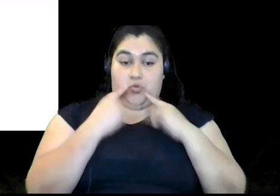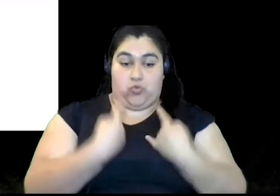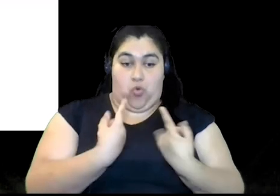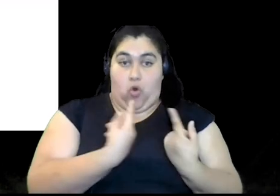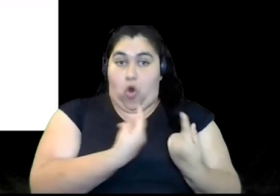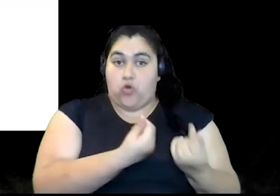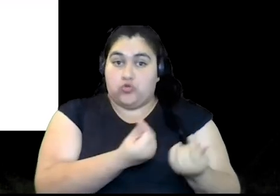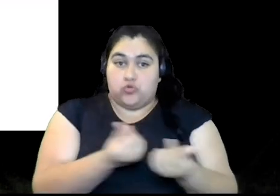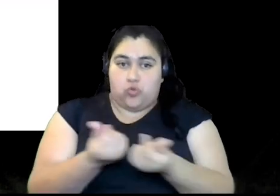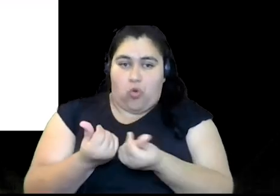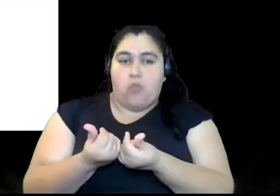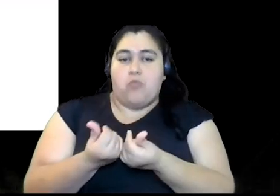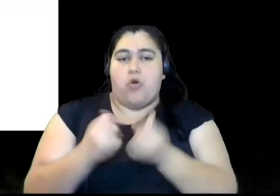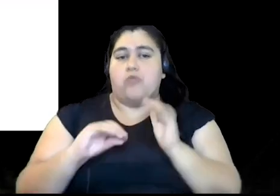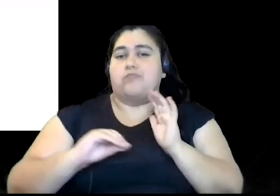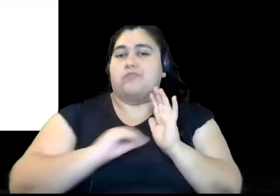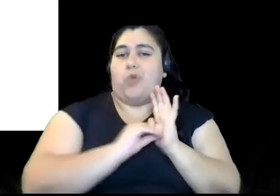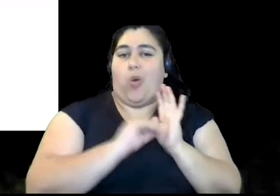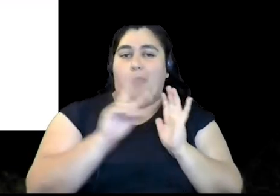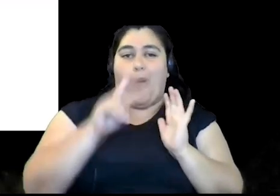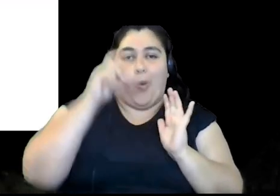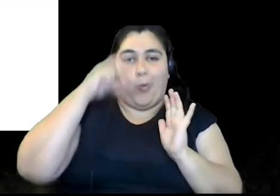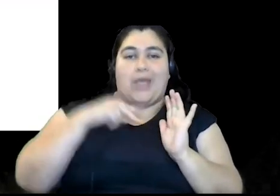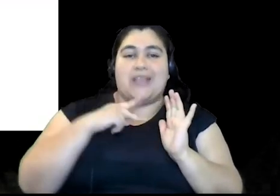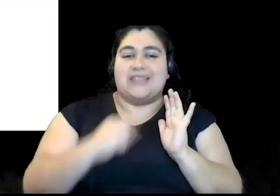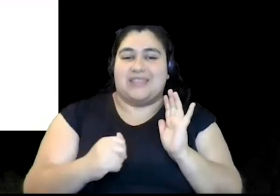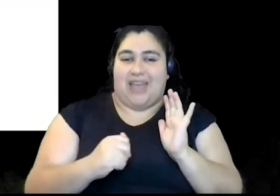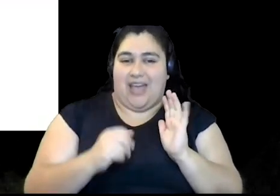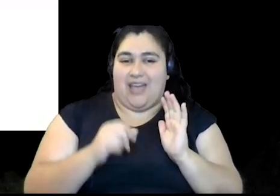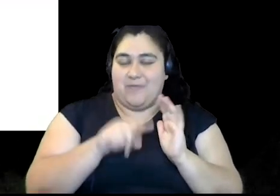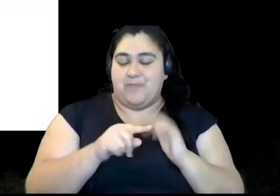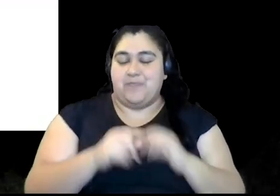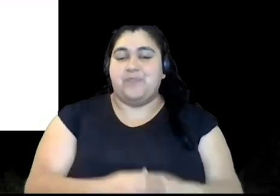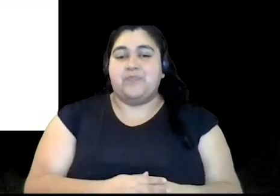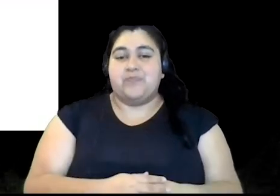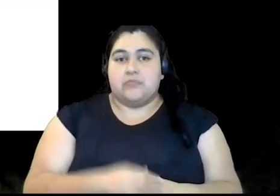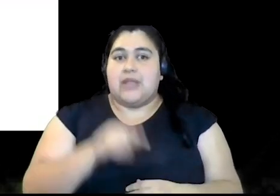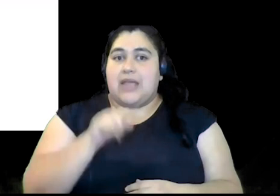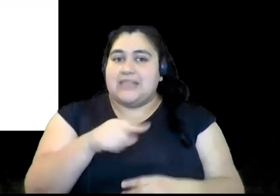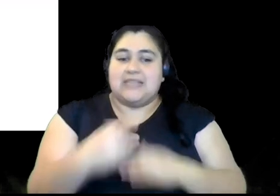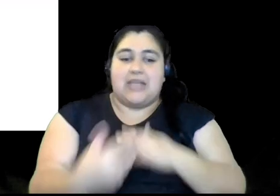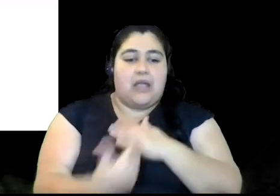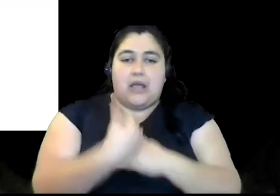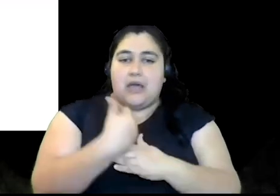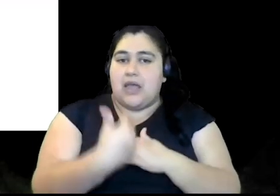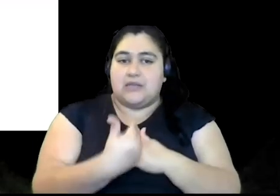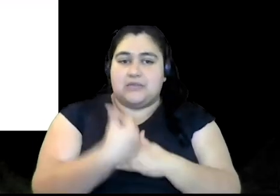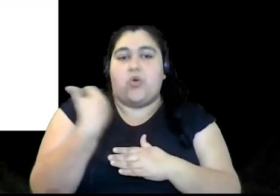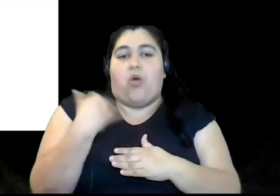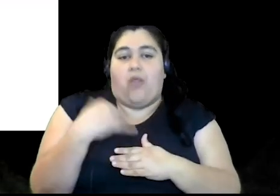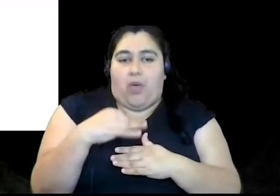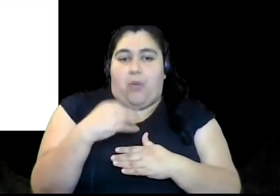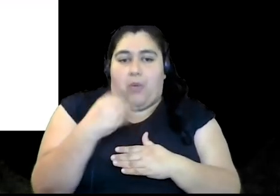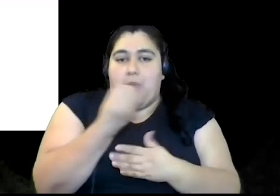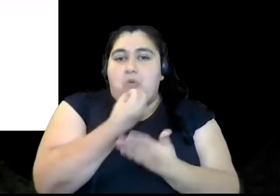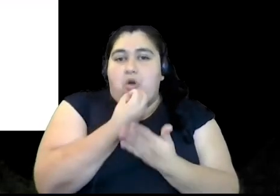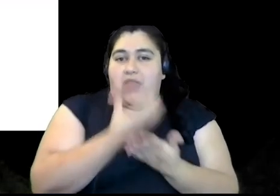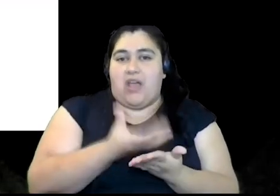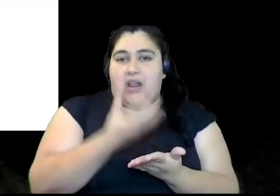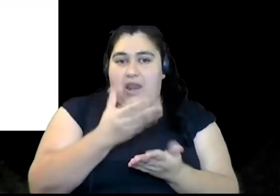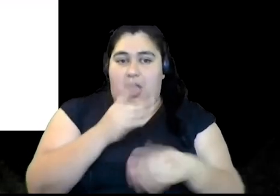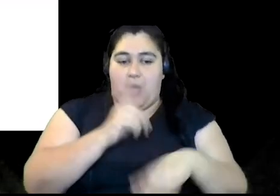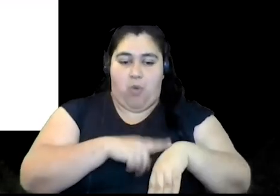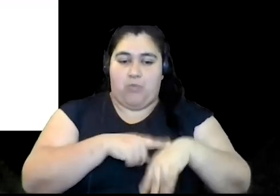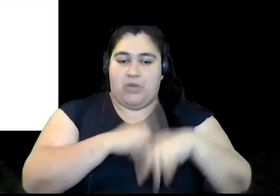está calificado como venta en impuesto al valor agregado, ese ingreso tiene que ser exteriorizado al momento